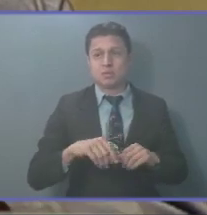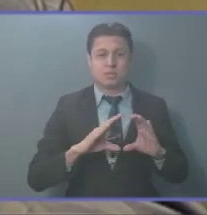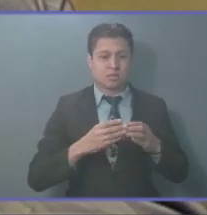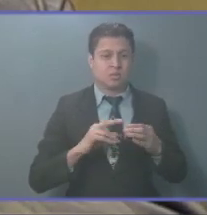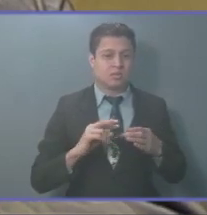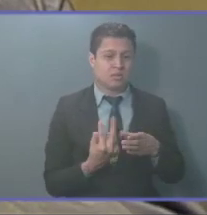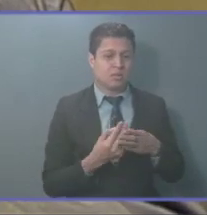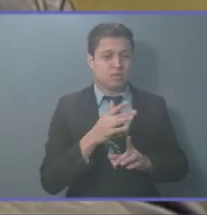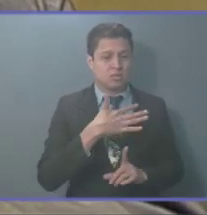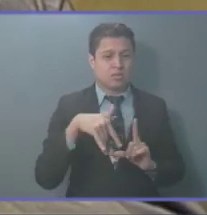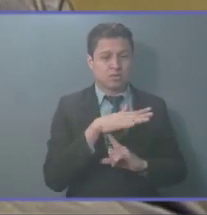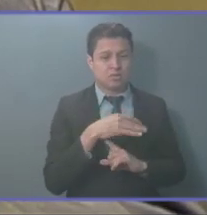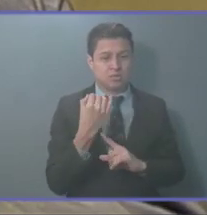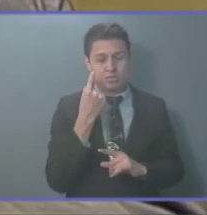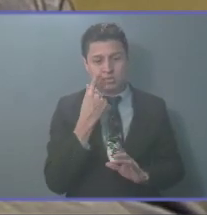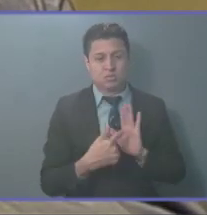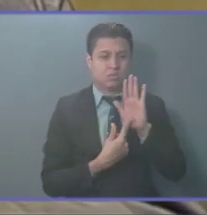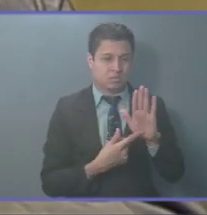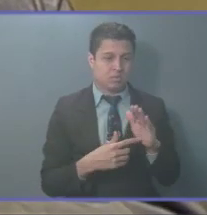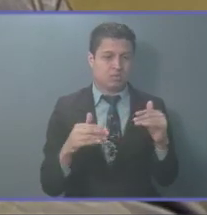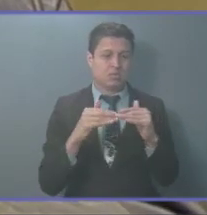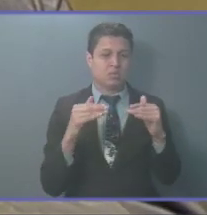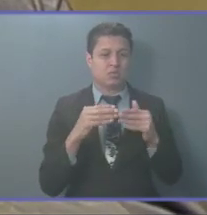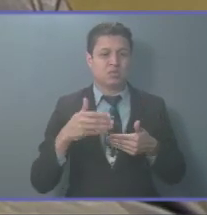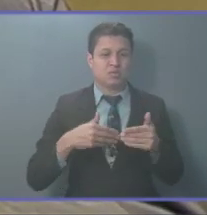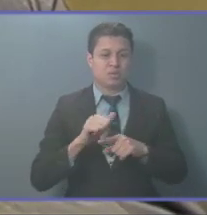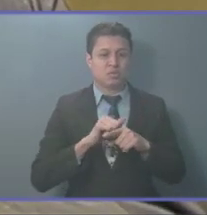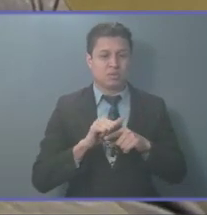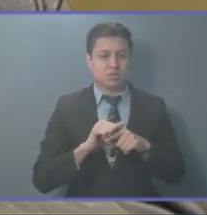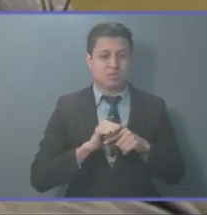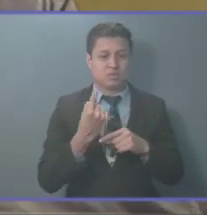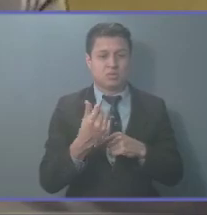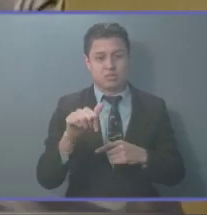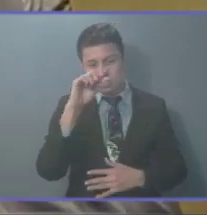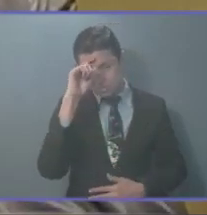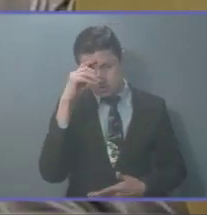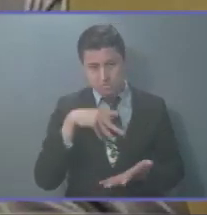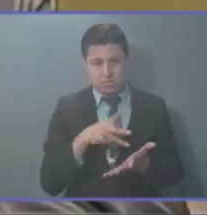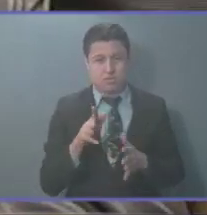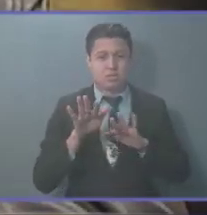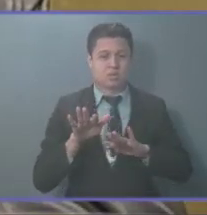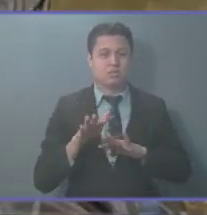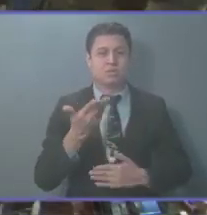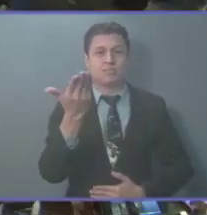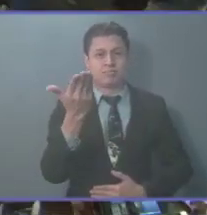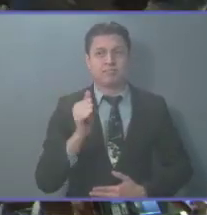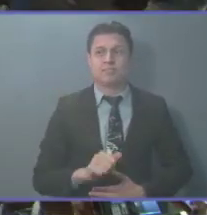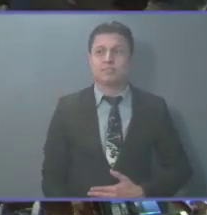condiciones en que nos desempeñamos en el ejercicio de una función pública. Muchas gracias.